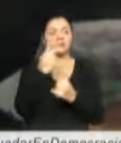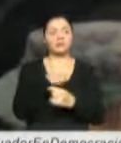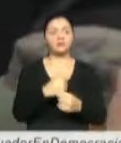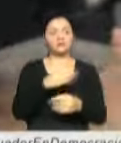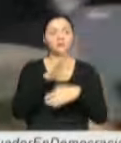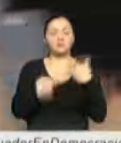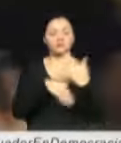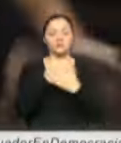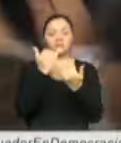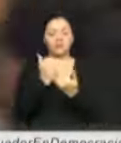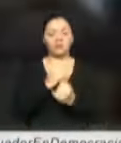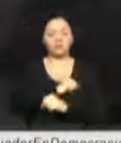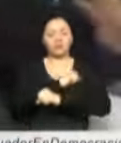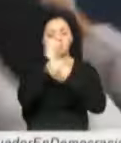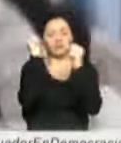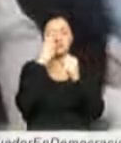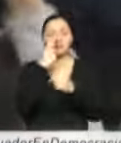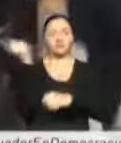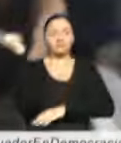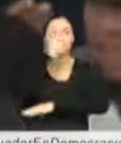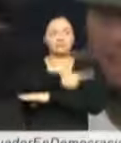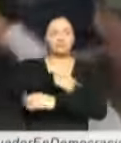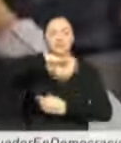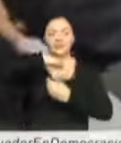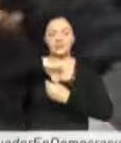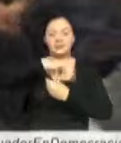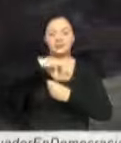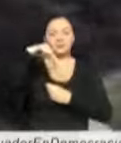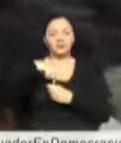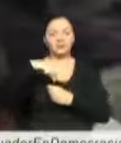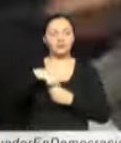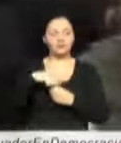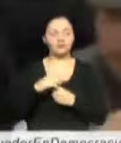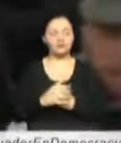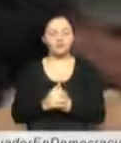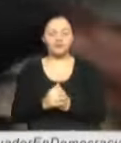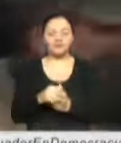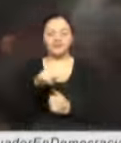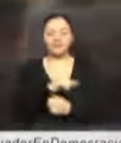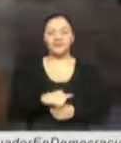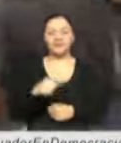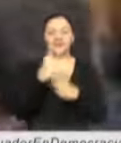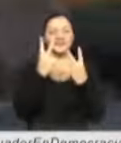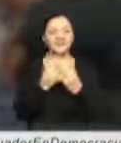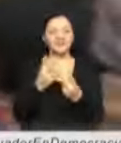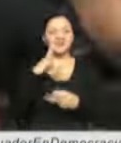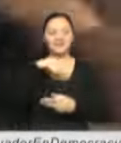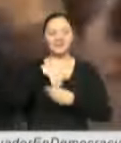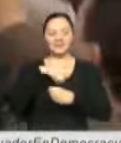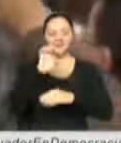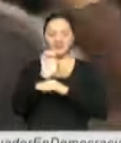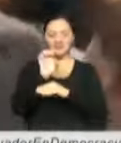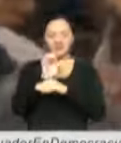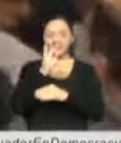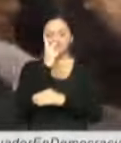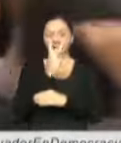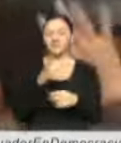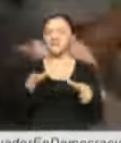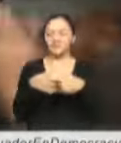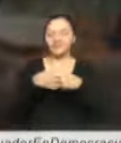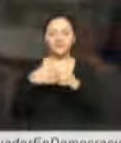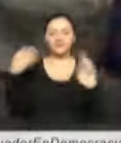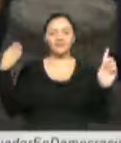primeras horas de este día de la jornada electoral, de esta jornada democrática que está viviendo el Ecuador, se